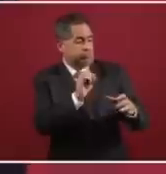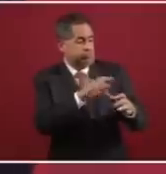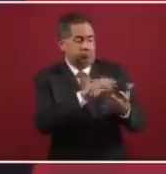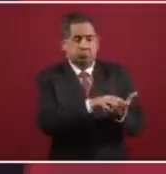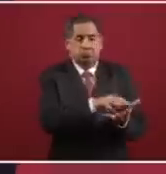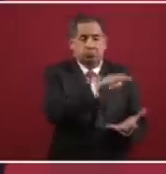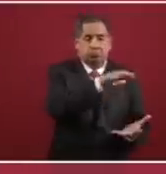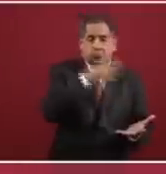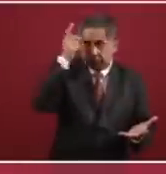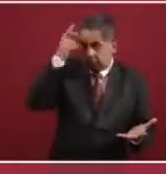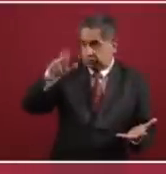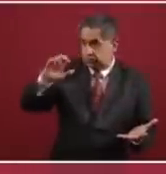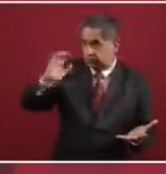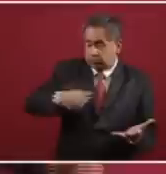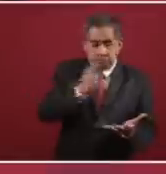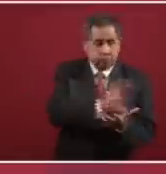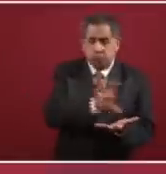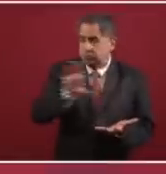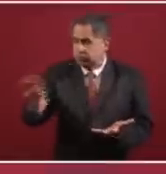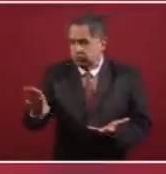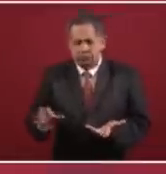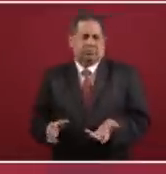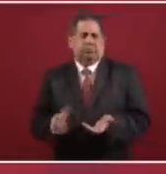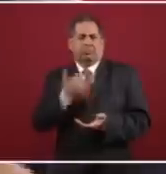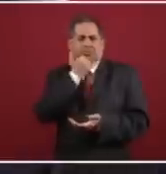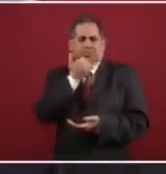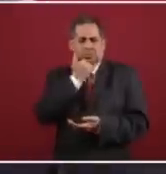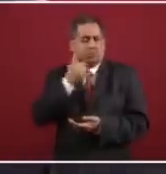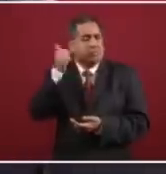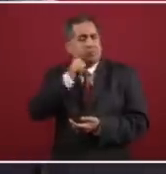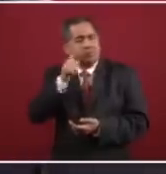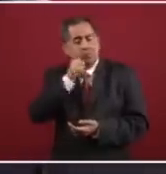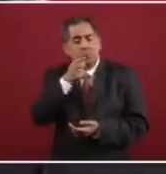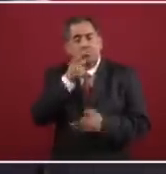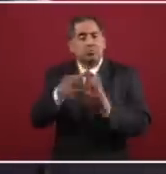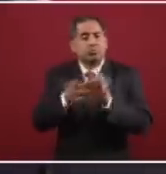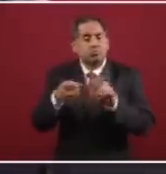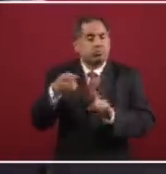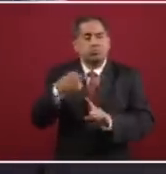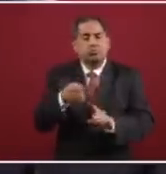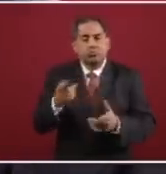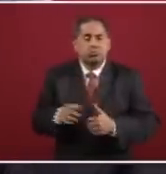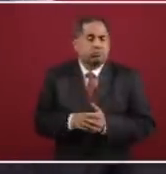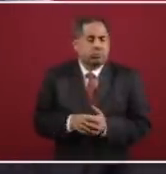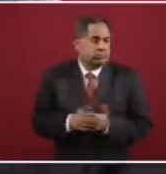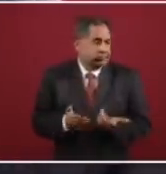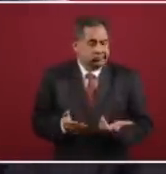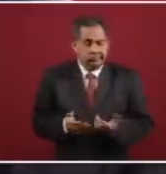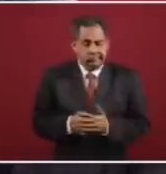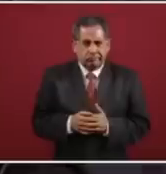siempre el argumento es ese, de que